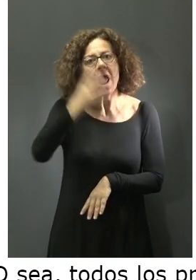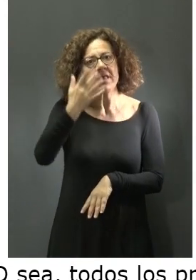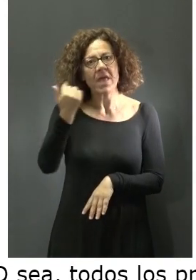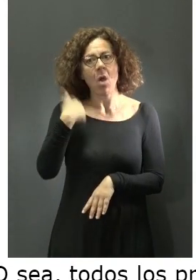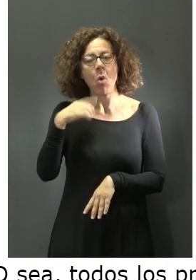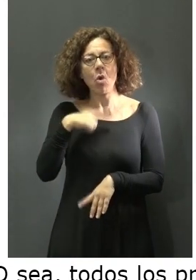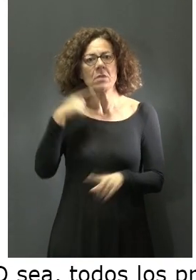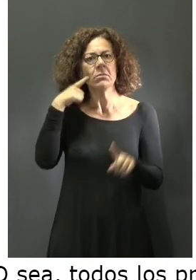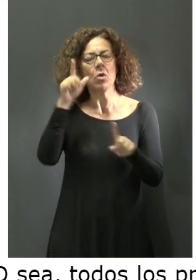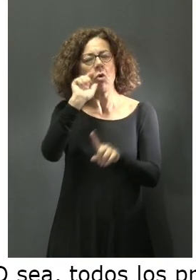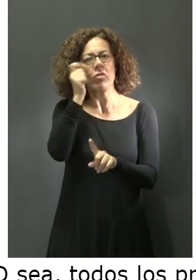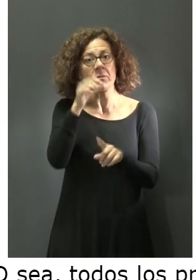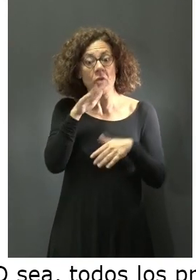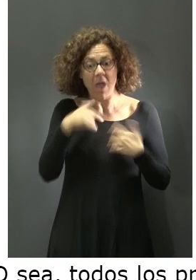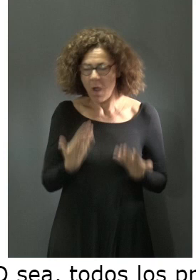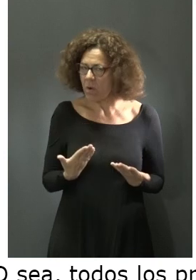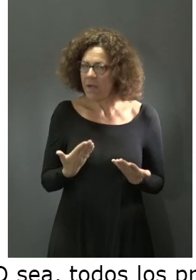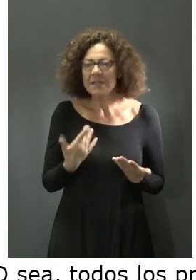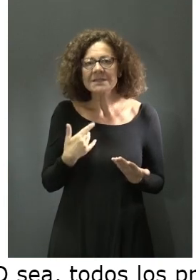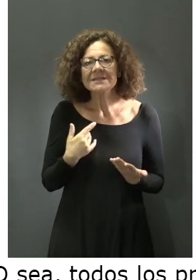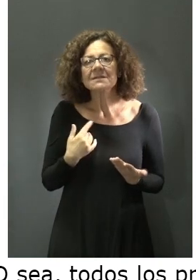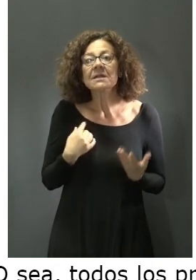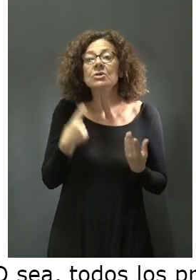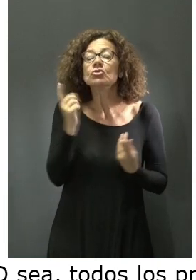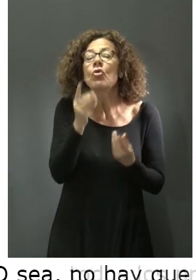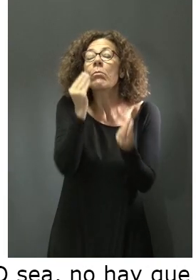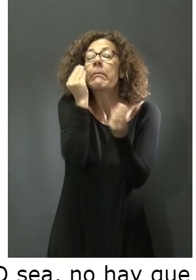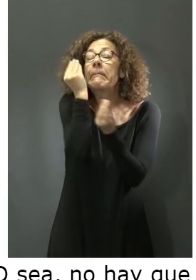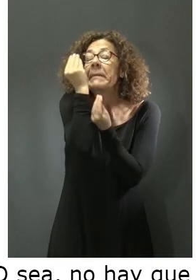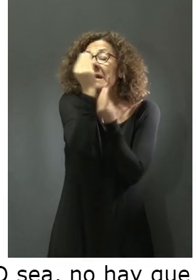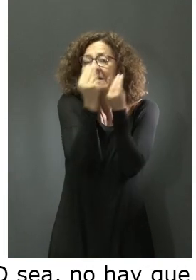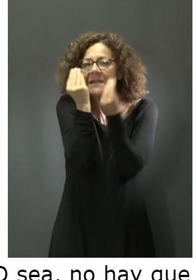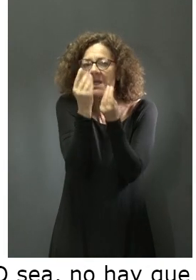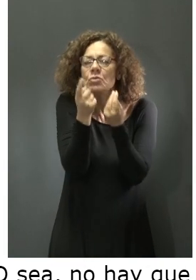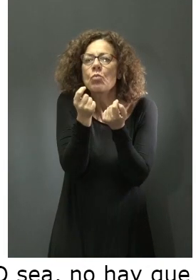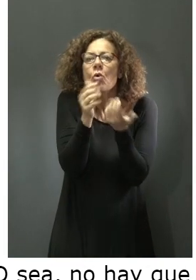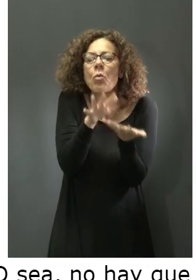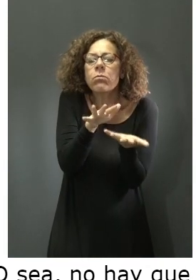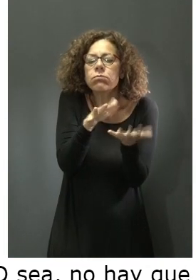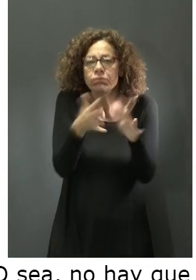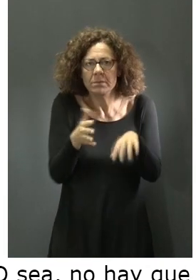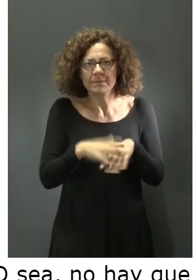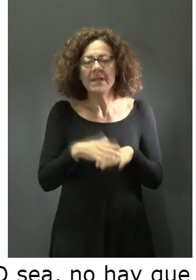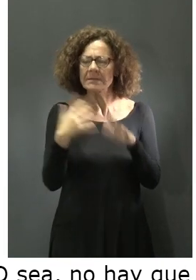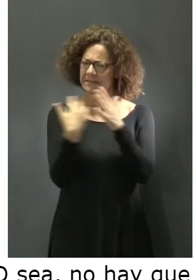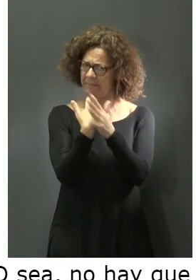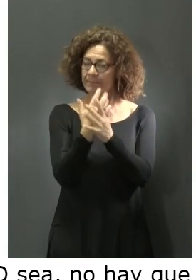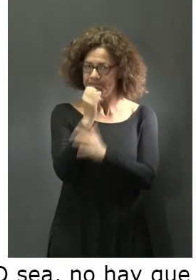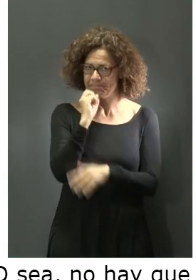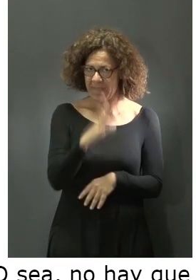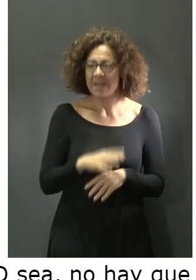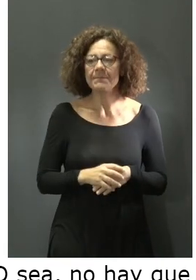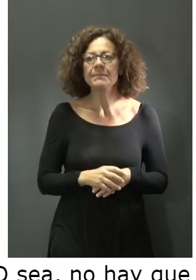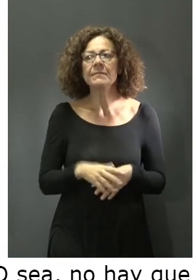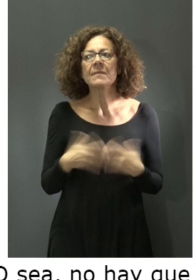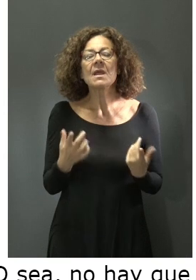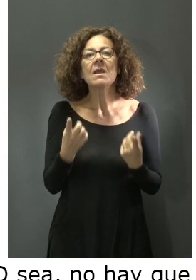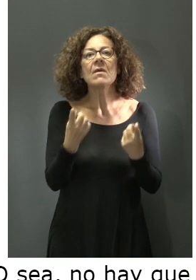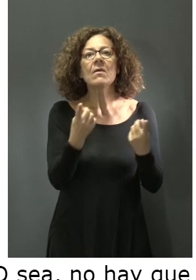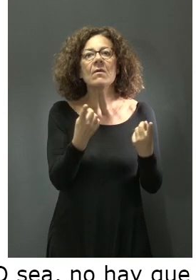existente que tenemos ahora, sino darle una vuelta. No sé si me explico. Muy bien, Ana. ¿Y qué